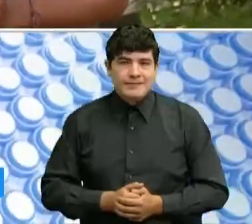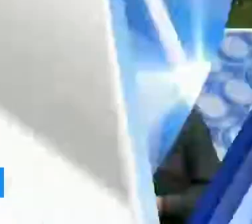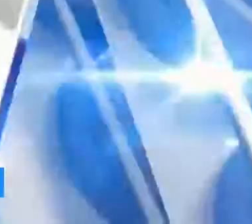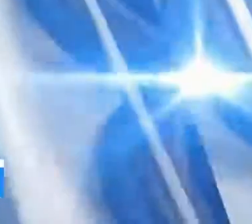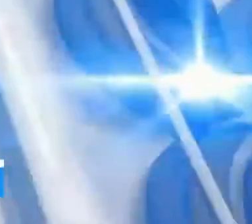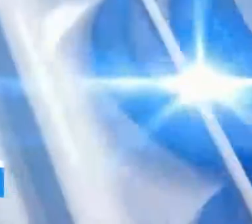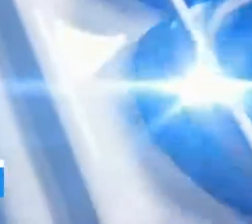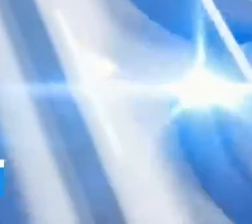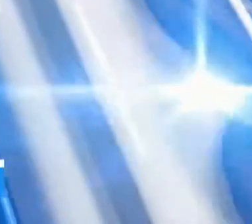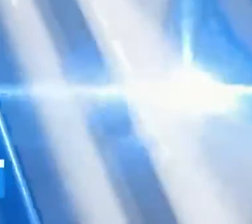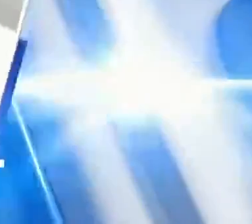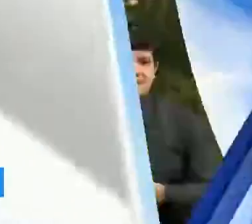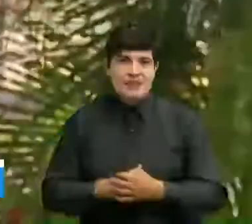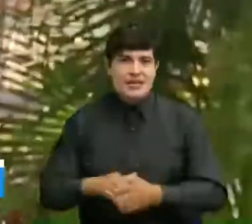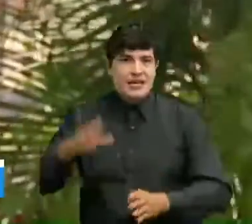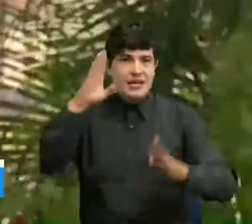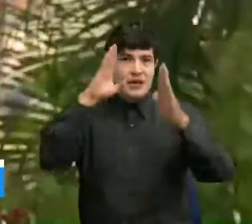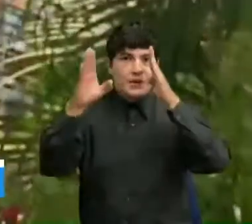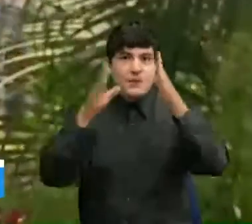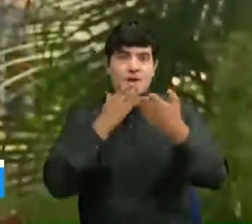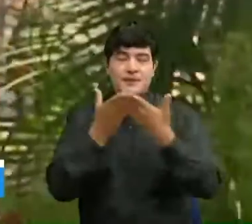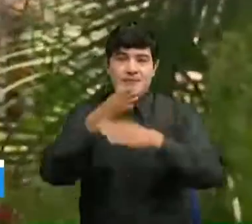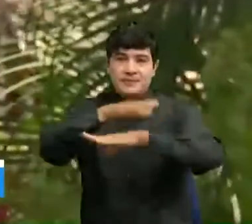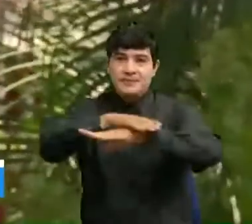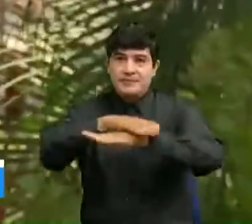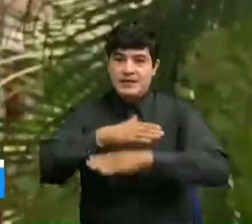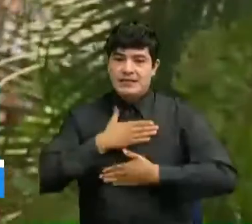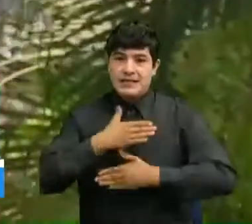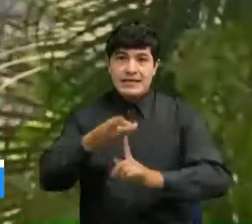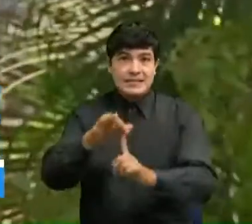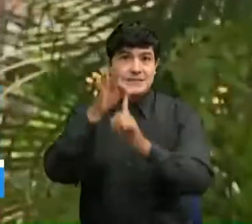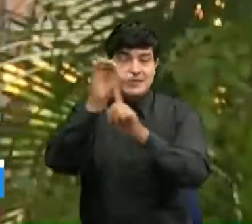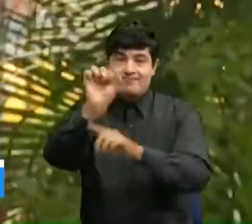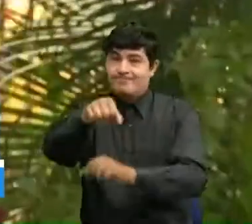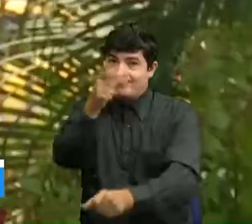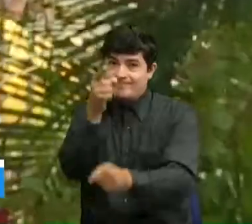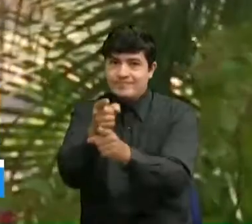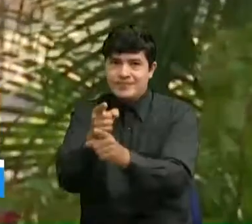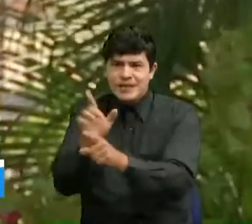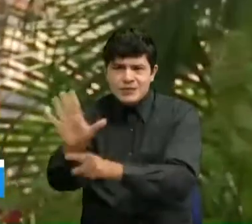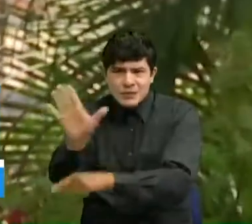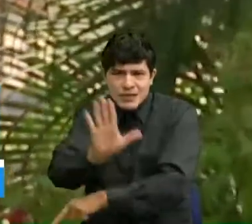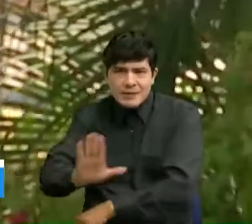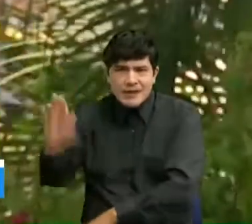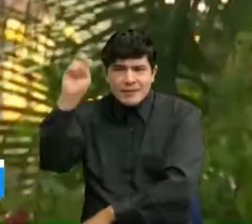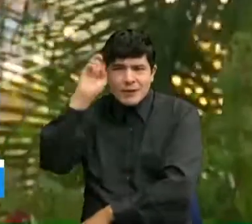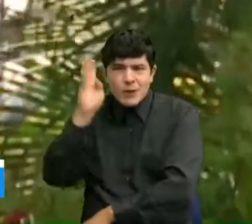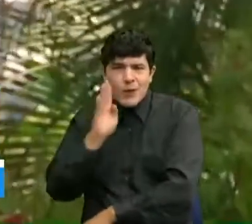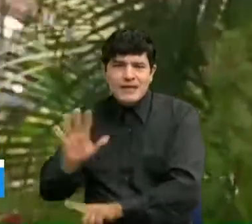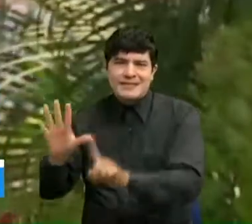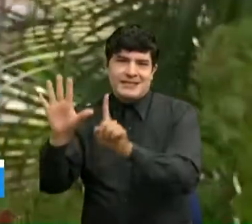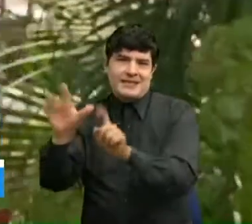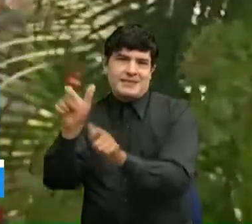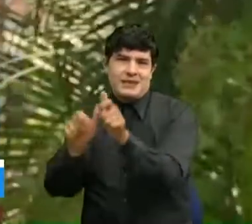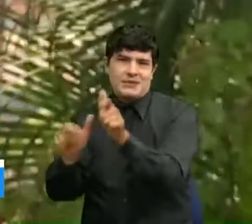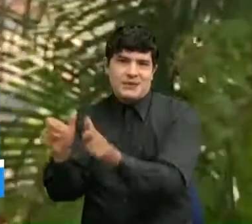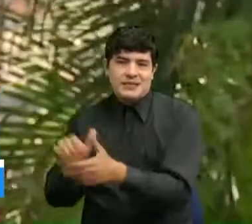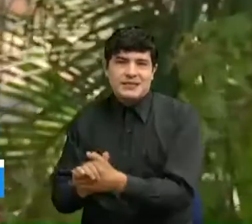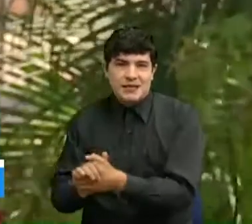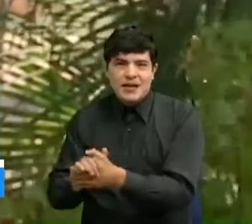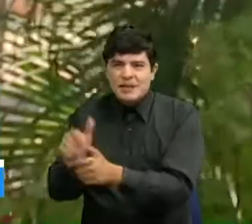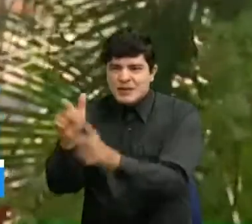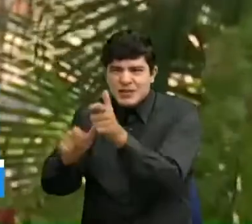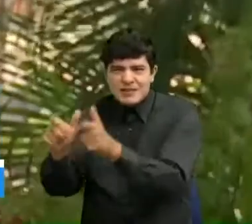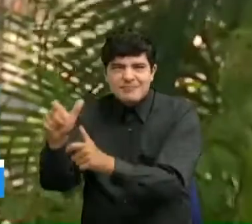¿Qué tal, compañeros y televidentes? Un saludo muy especial. Así es, son 6 personas, entre médicos, intensivistas, también enfermeras y fisioterapeutas,